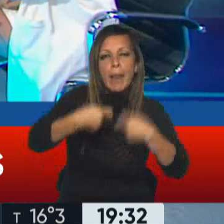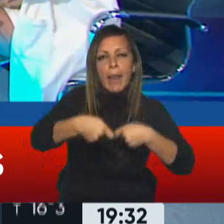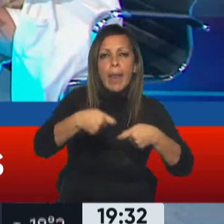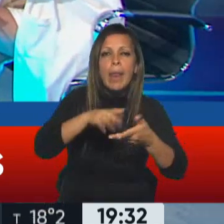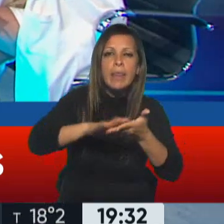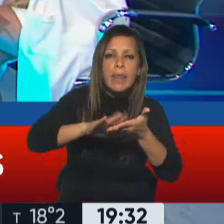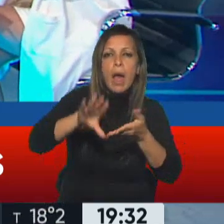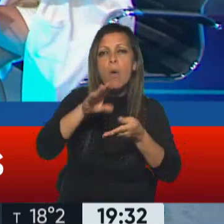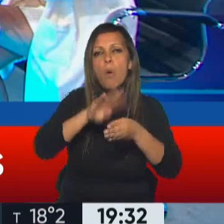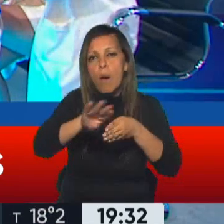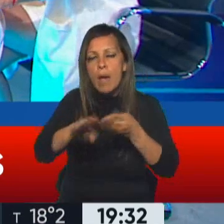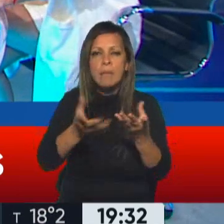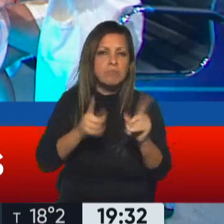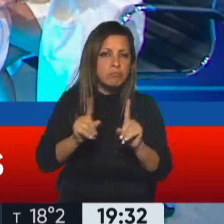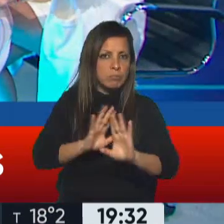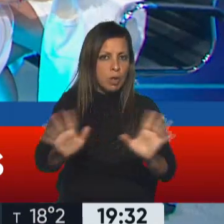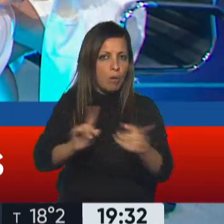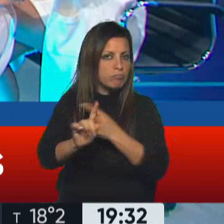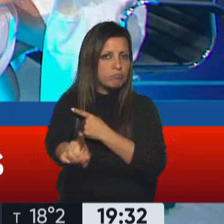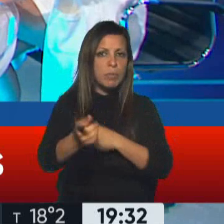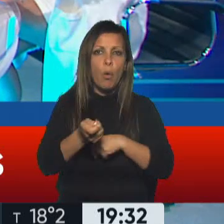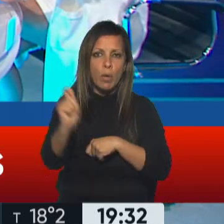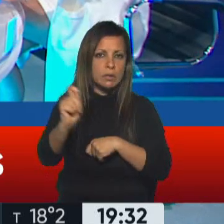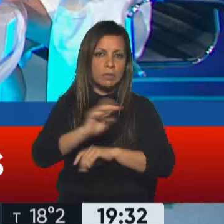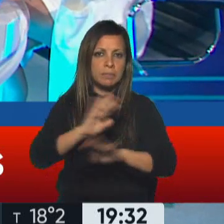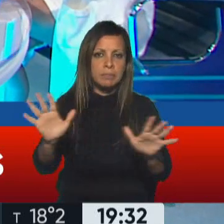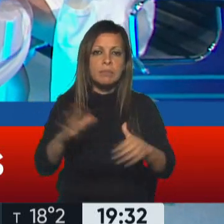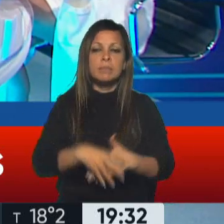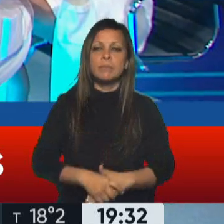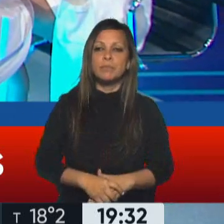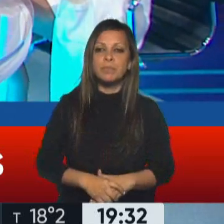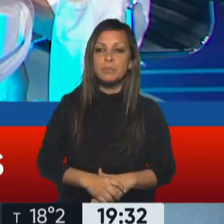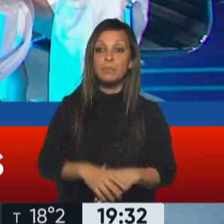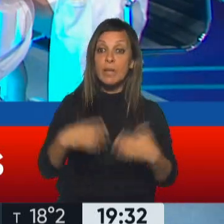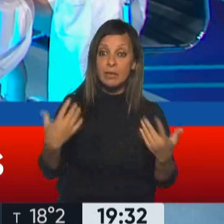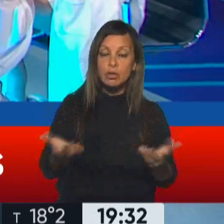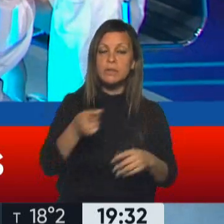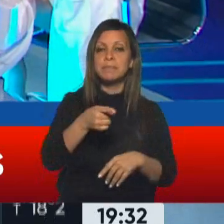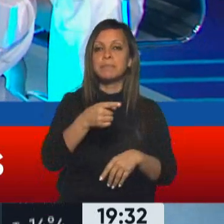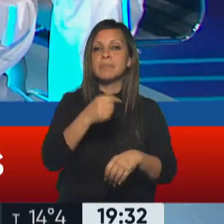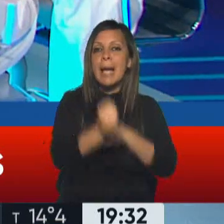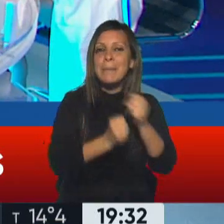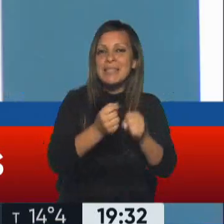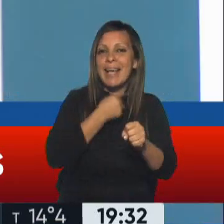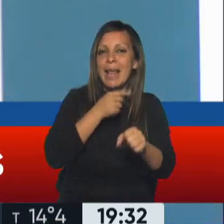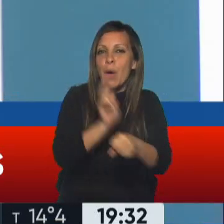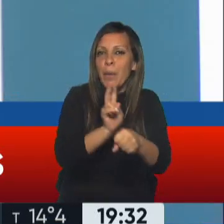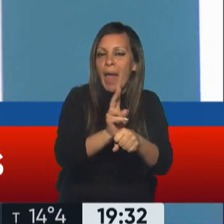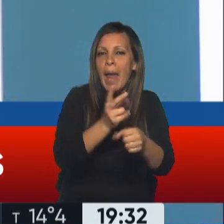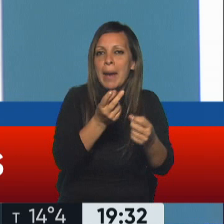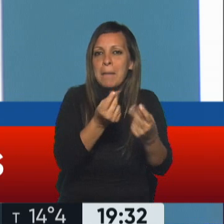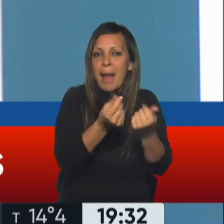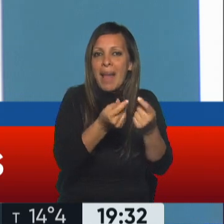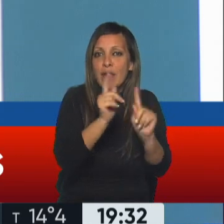que tranquilamente puede pasar. Entonces dice la empresa, para poder proteger los activos, los puestos de trabajo, para que puedan